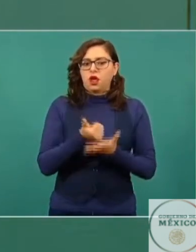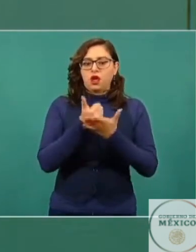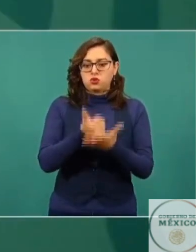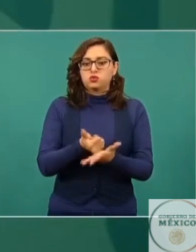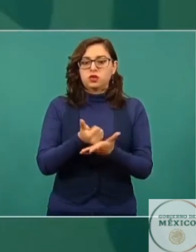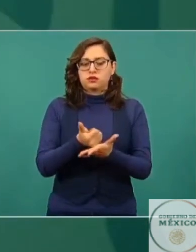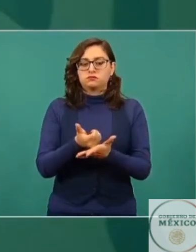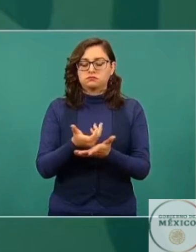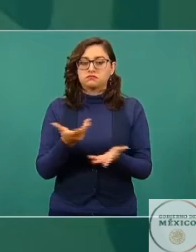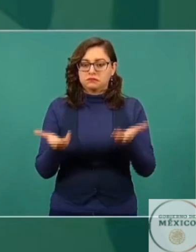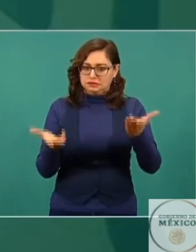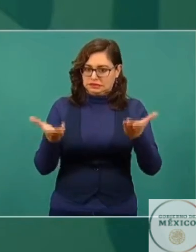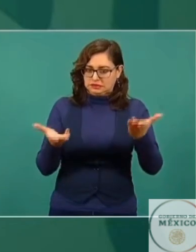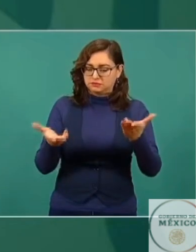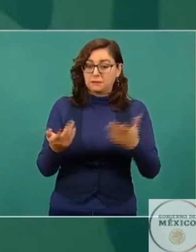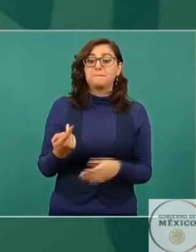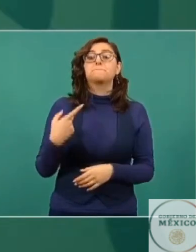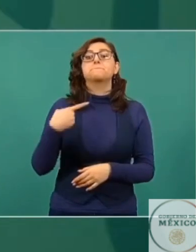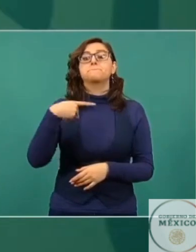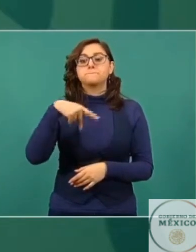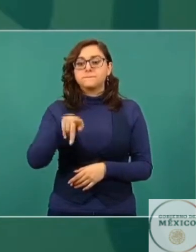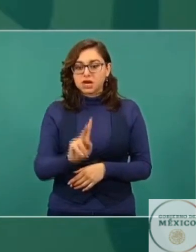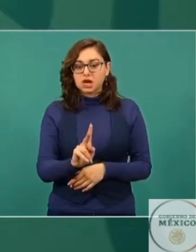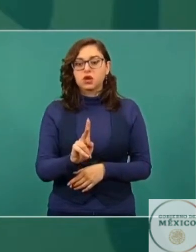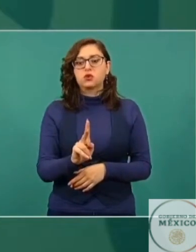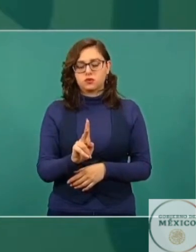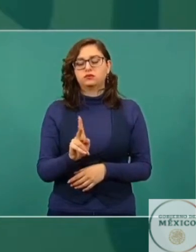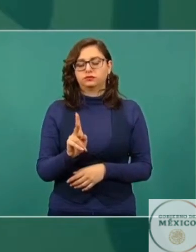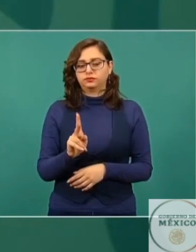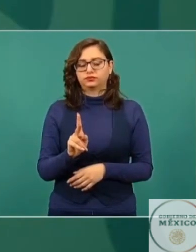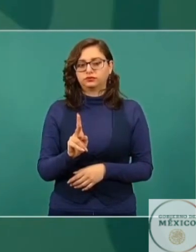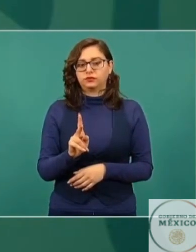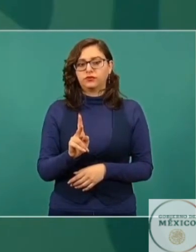compensa, pero al mismo tiempo no